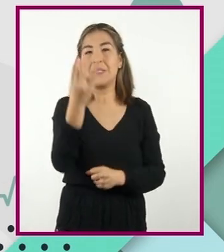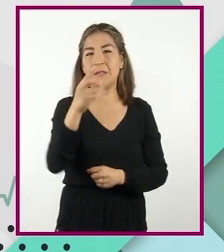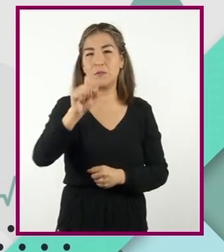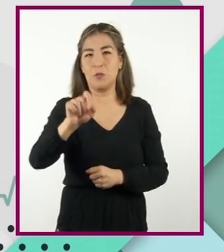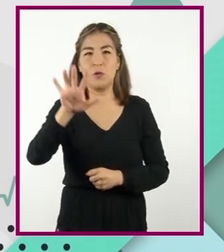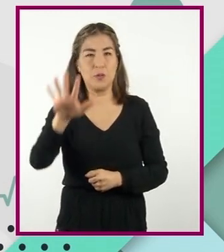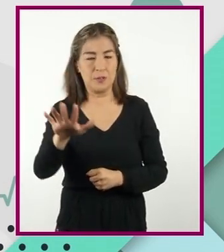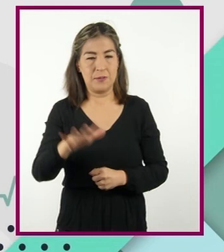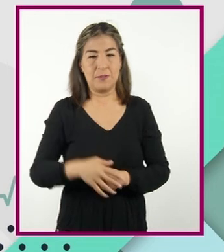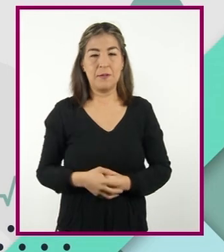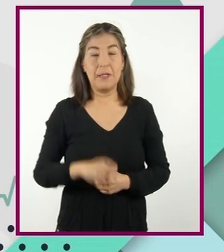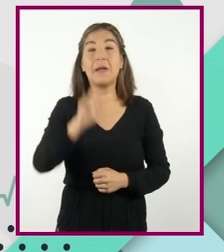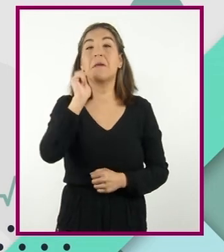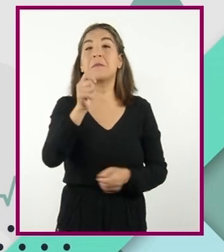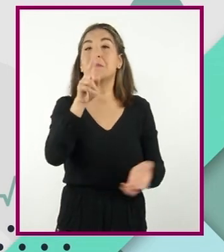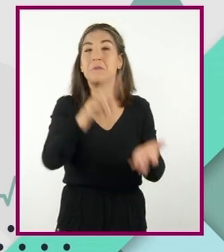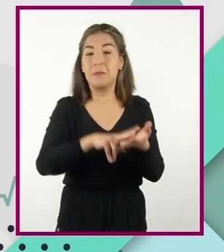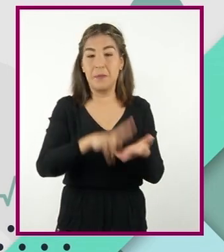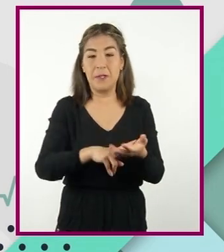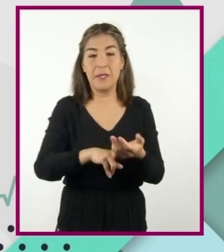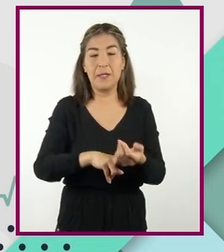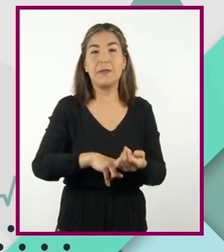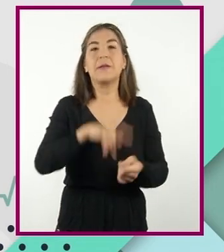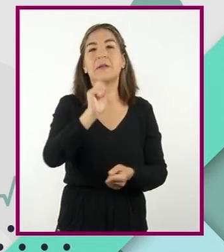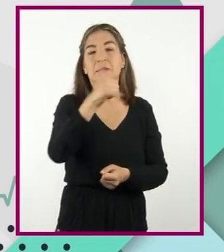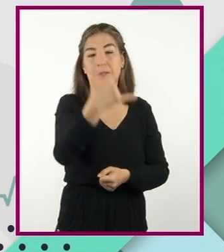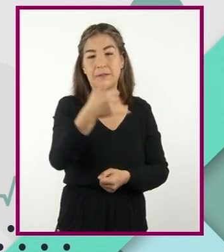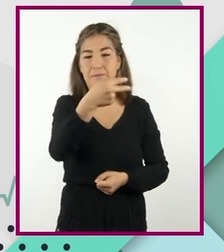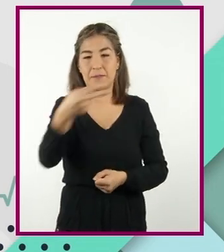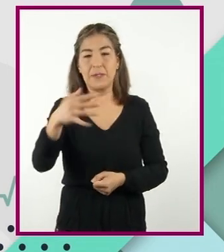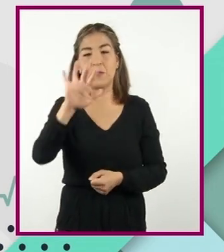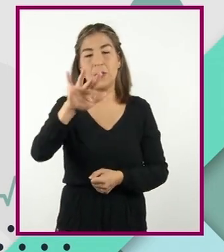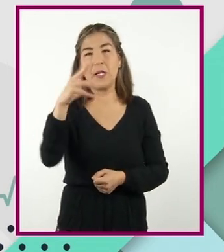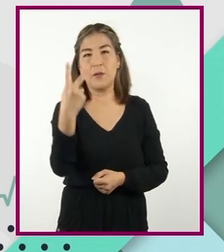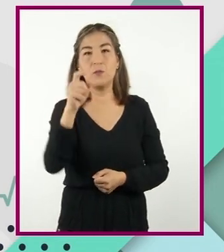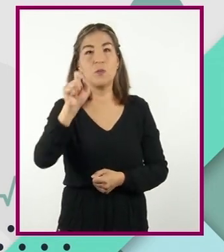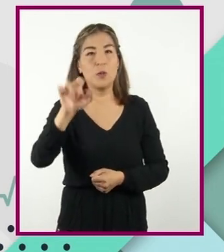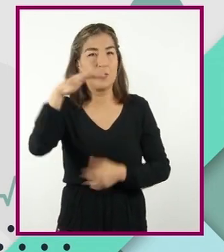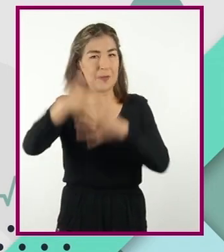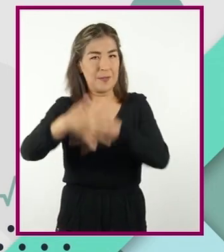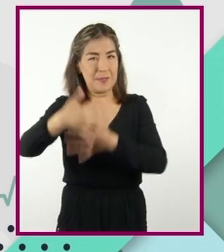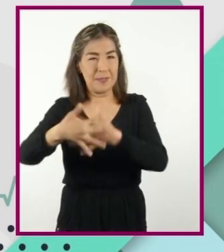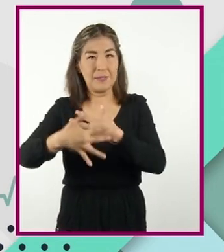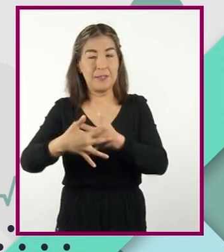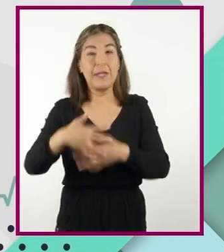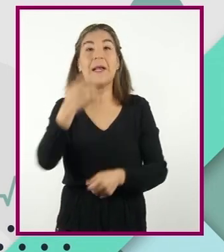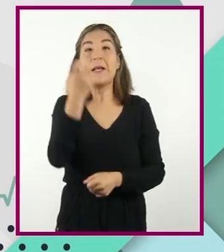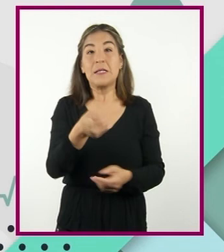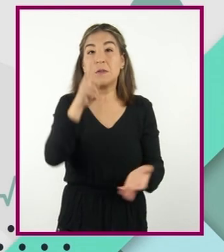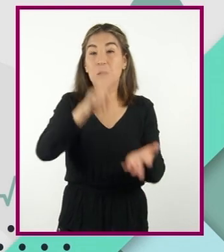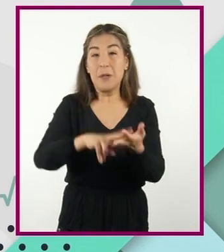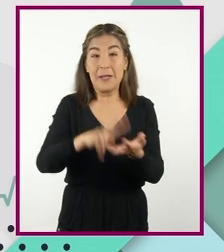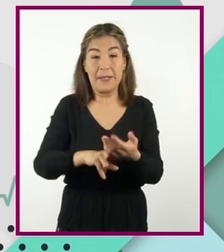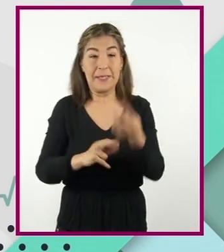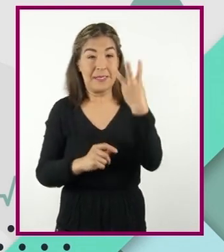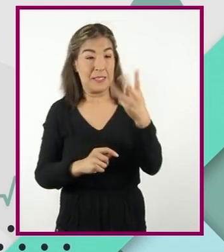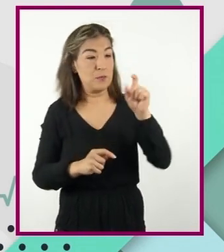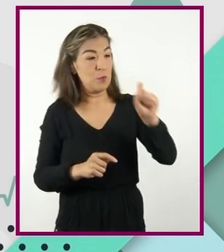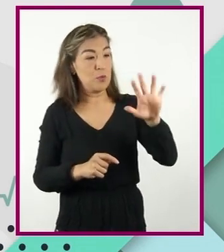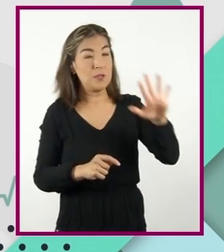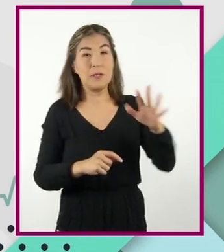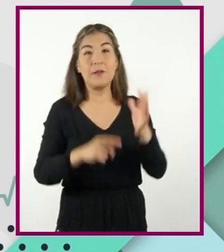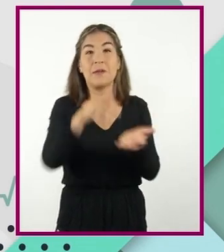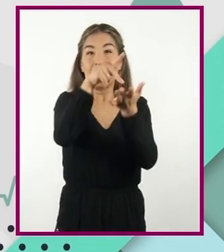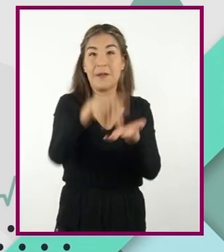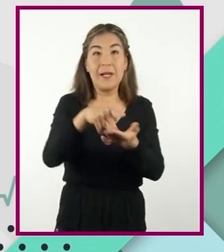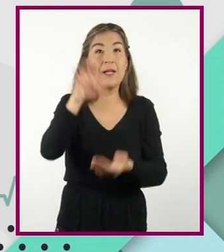por 3.5, que es igual a 52.15. Por lo tanto, el valor de 3.5 kilogramos